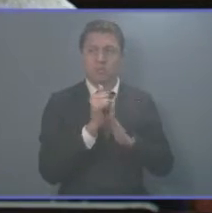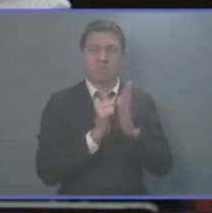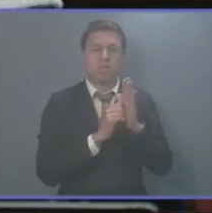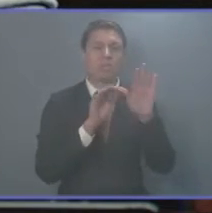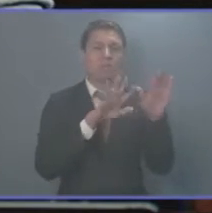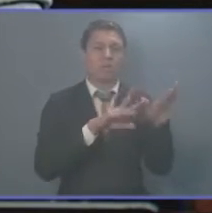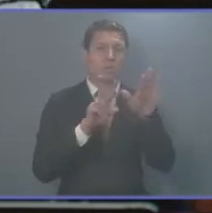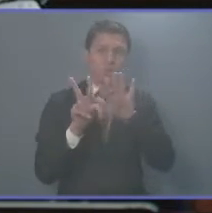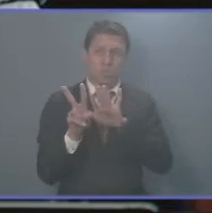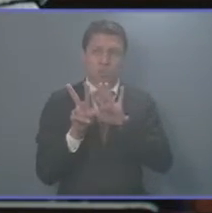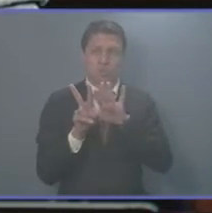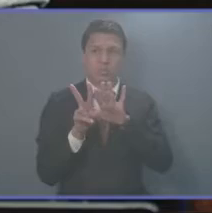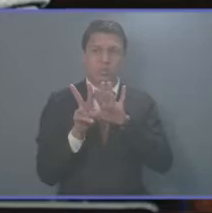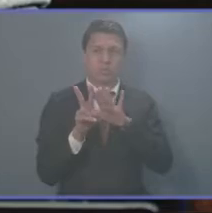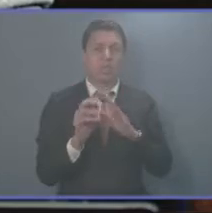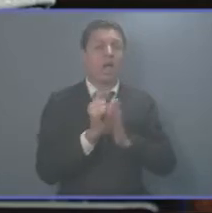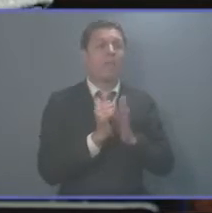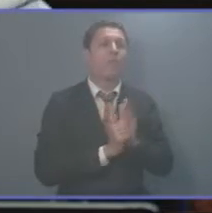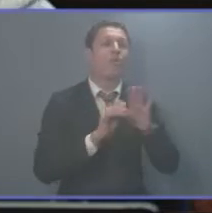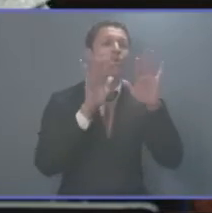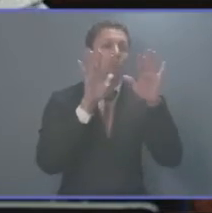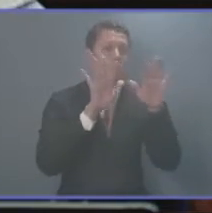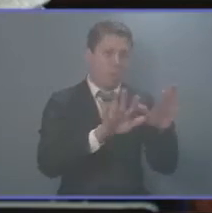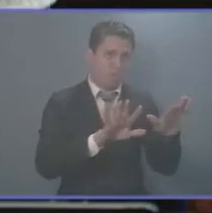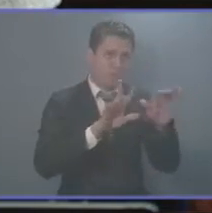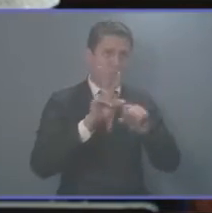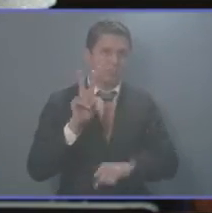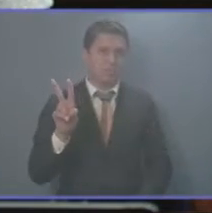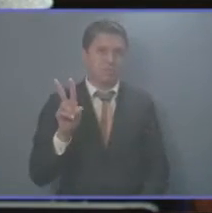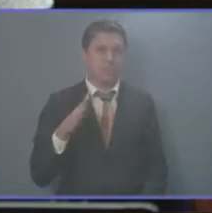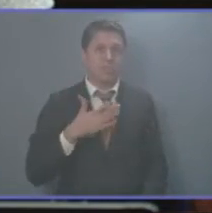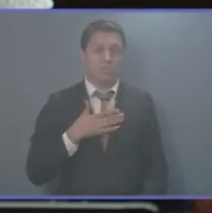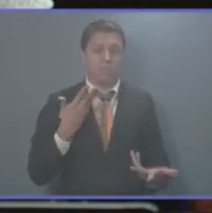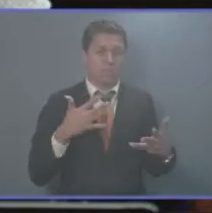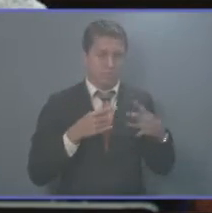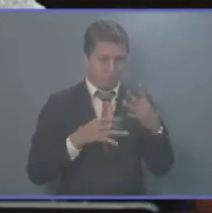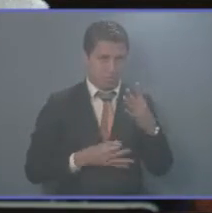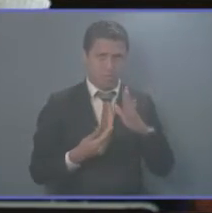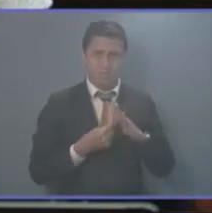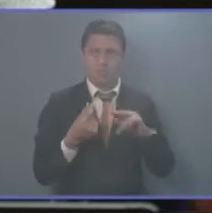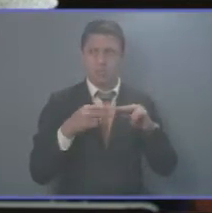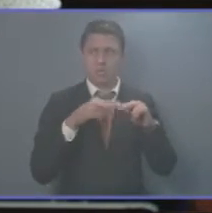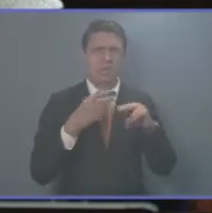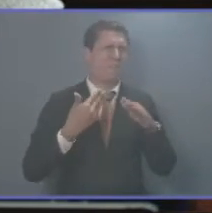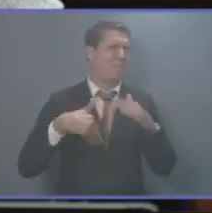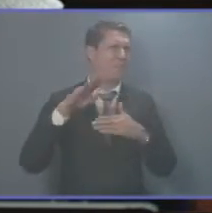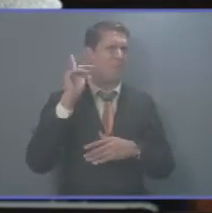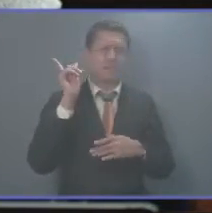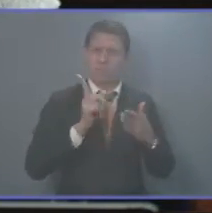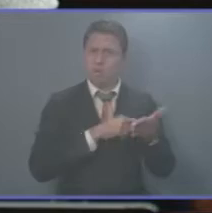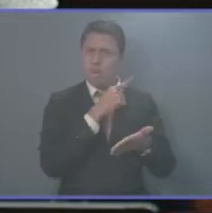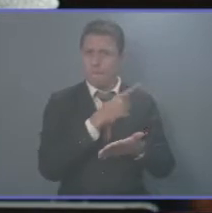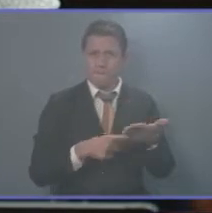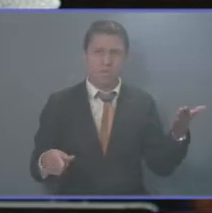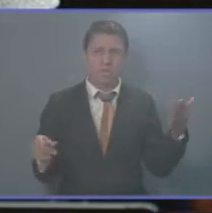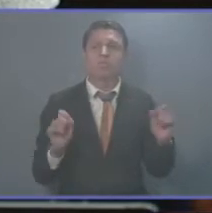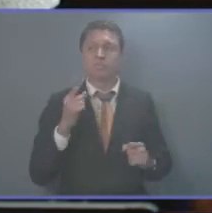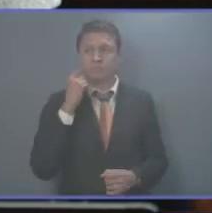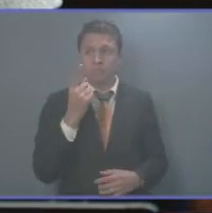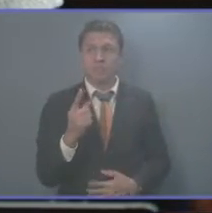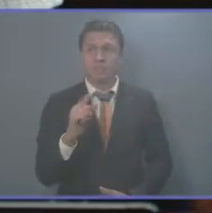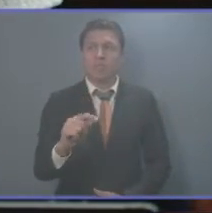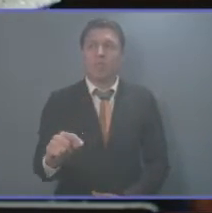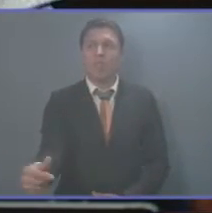12, ya que hemos, bueno, tenemos una ley contra la usura que ha dado sus frutos